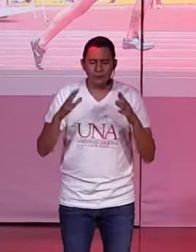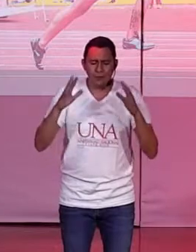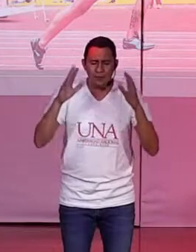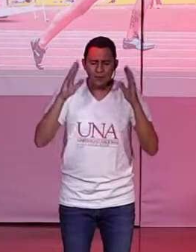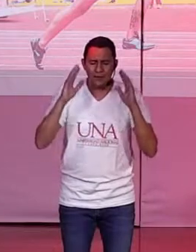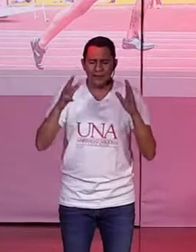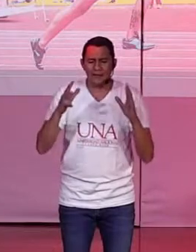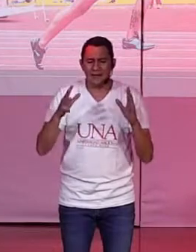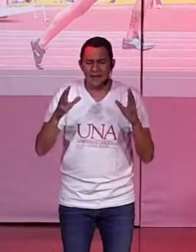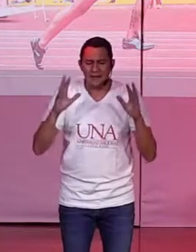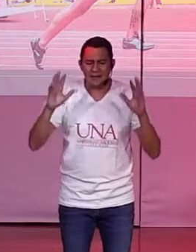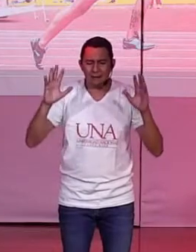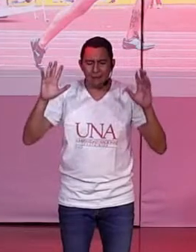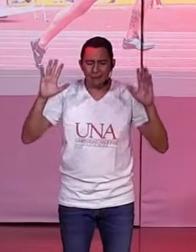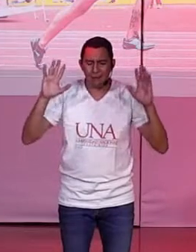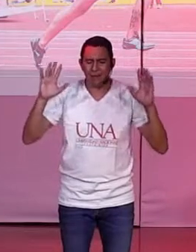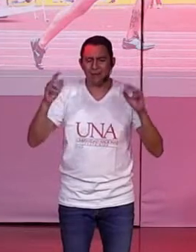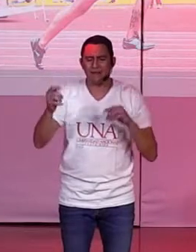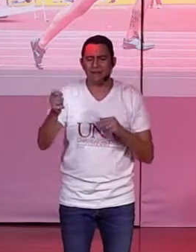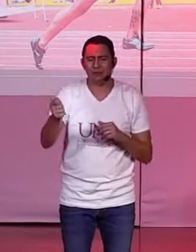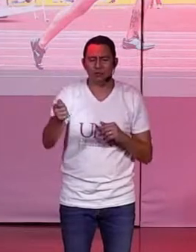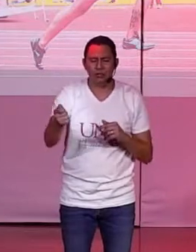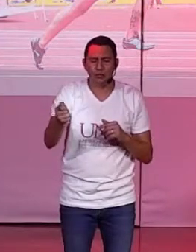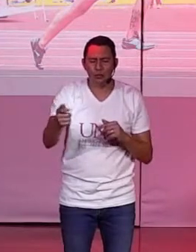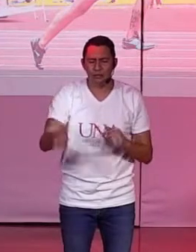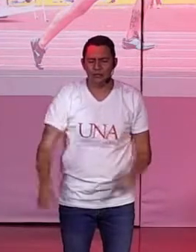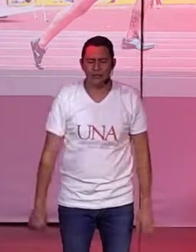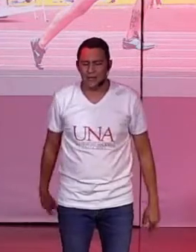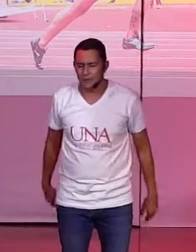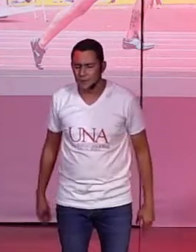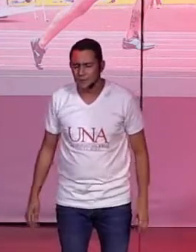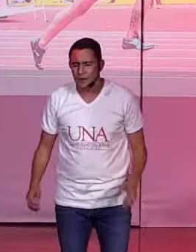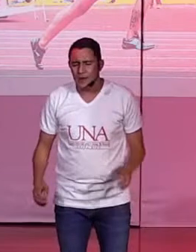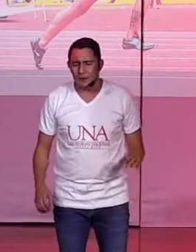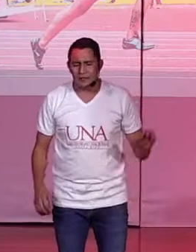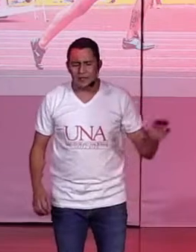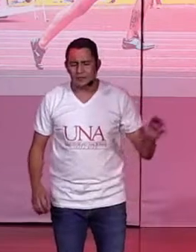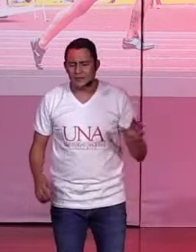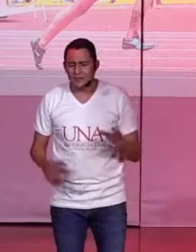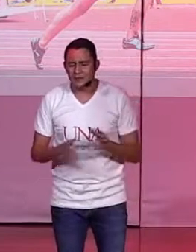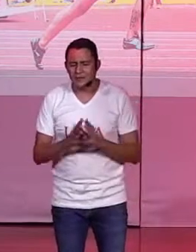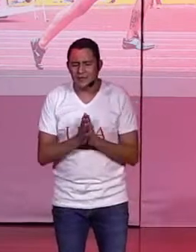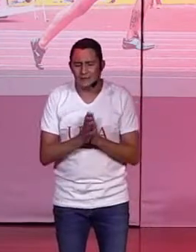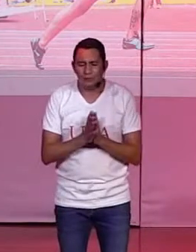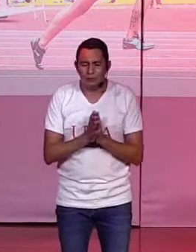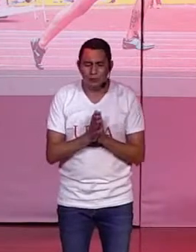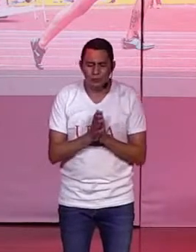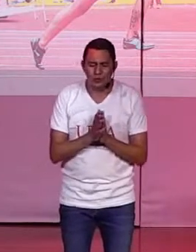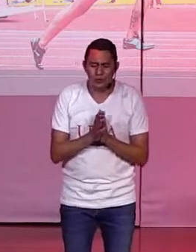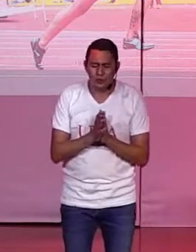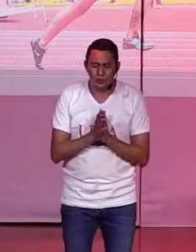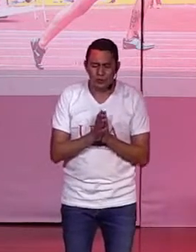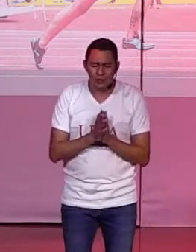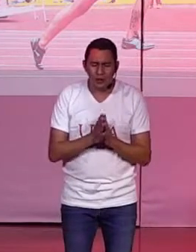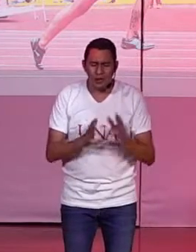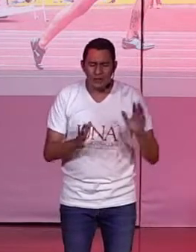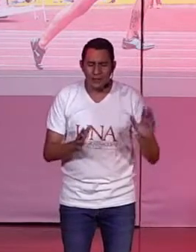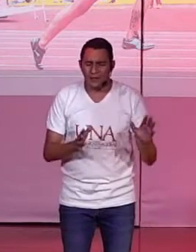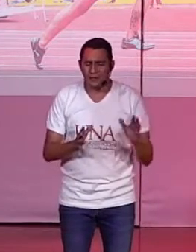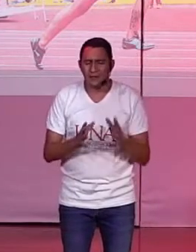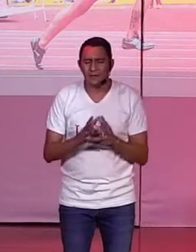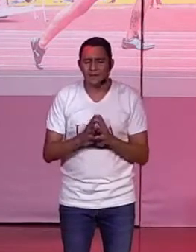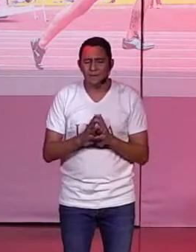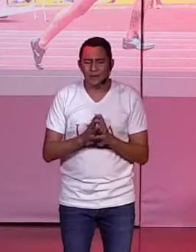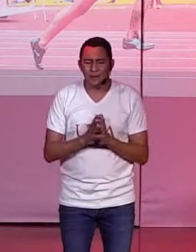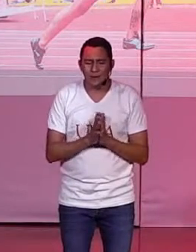quisiéramos que usted pueda imaginarse el día cuando usted va a recibir su título universitario. Ahorita nos estaba diciendo uno de los chicos ahí